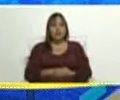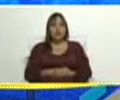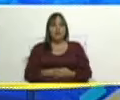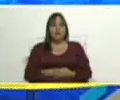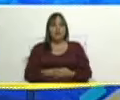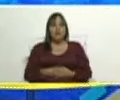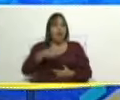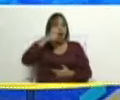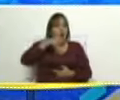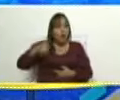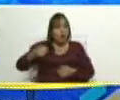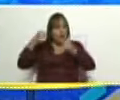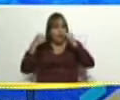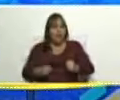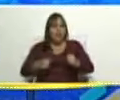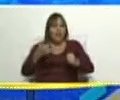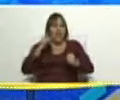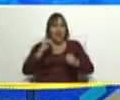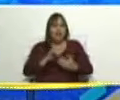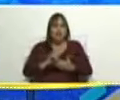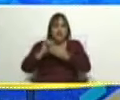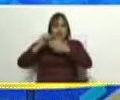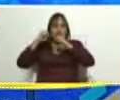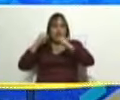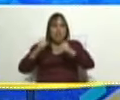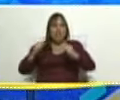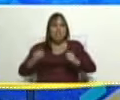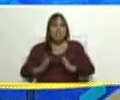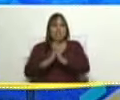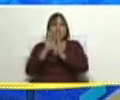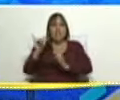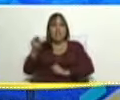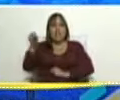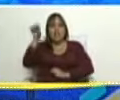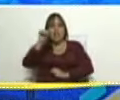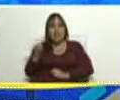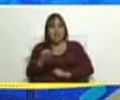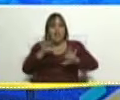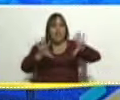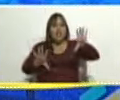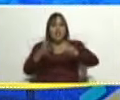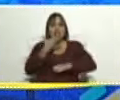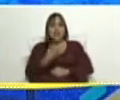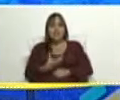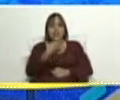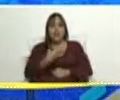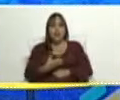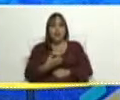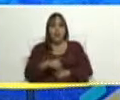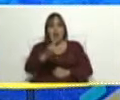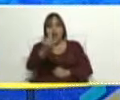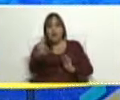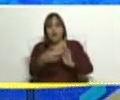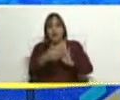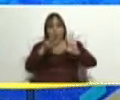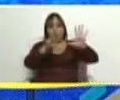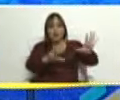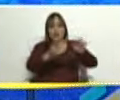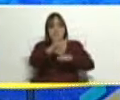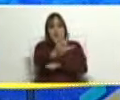cuando el pueblo bravío que había triunfado en Santa Inés el 10 de diciembre de